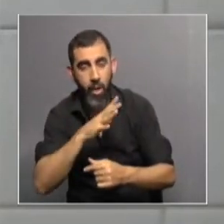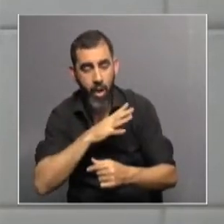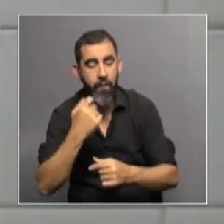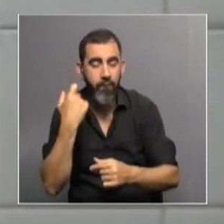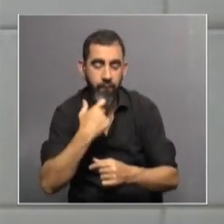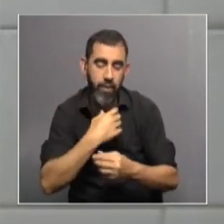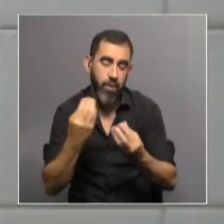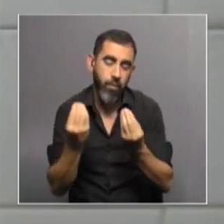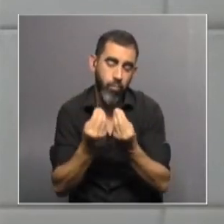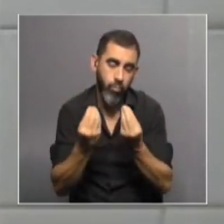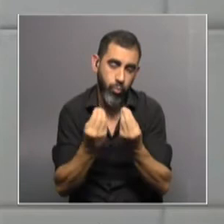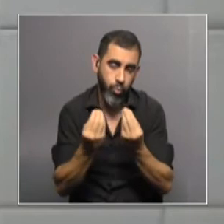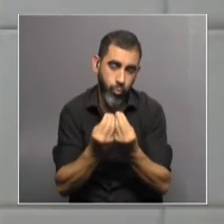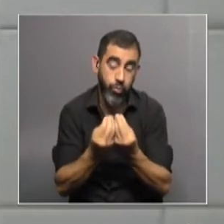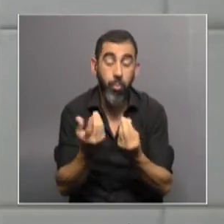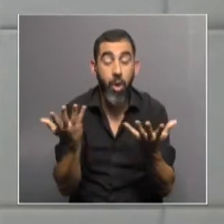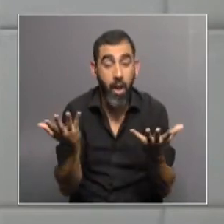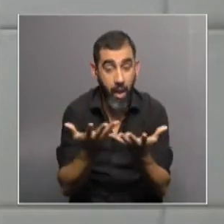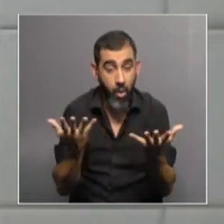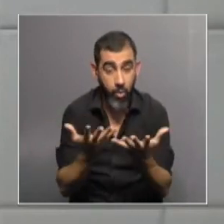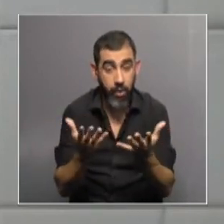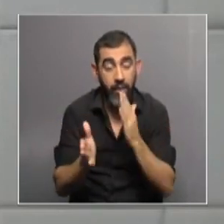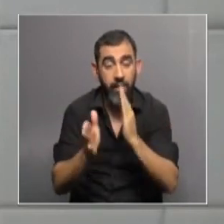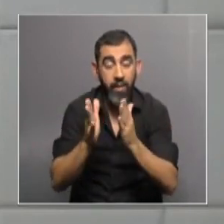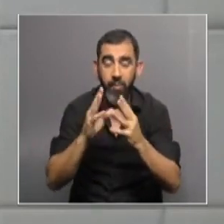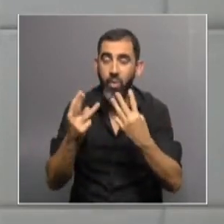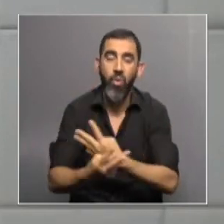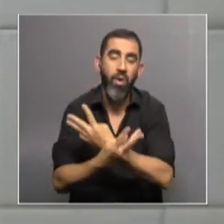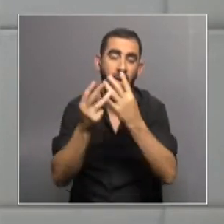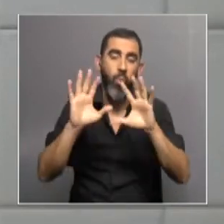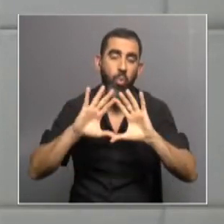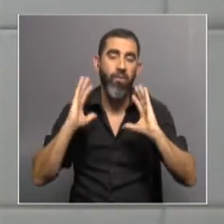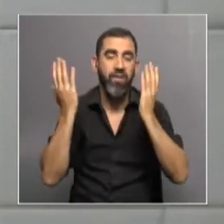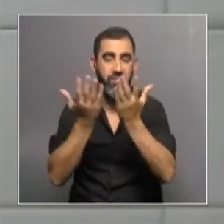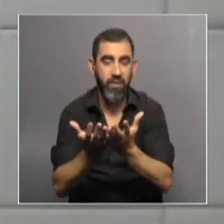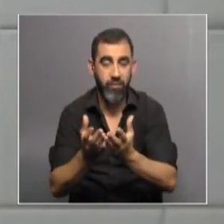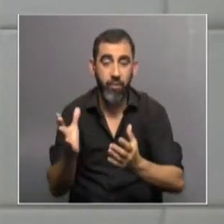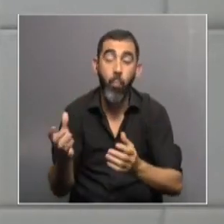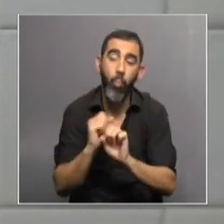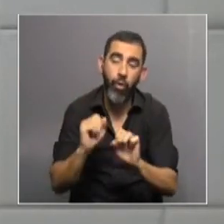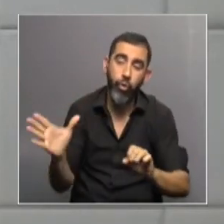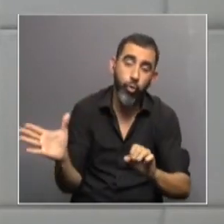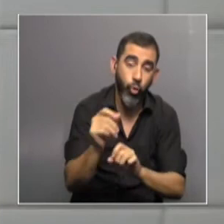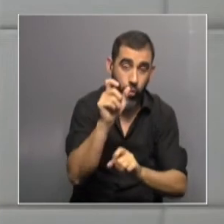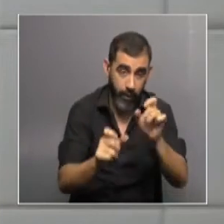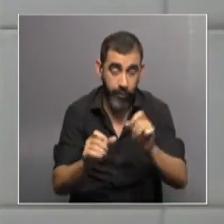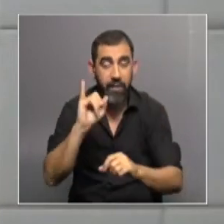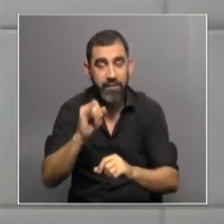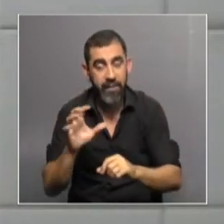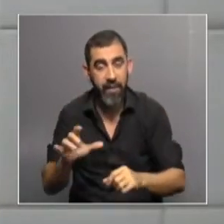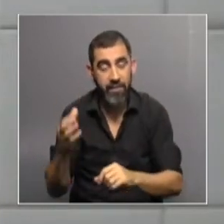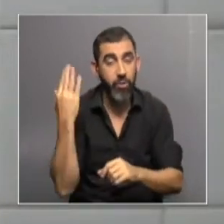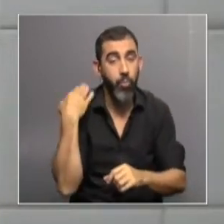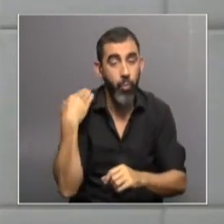recorrer todavía porque hoy por hoy la utilización de inmunoterapia es universal casi que todos los pacientes podrían ser candidatos en caso de cáncer de pulmón